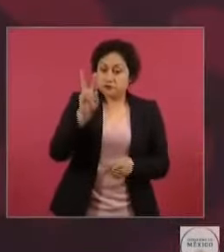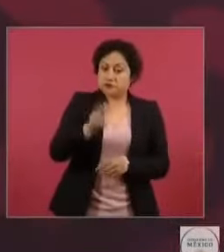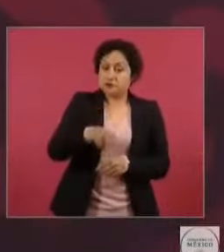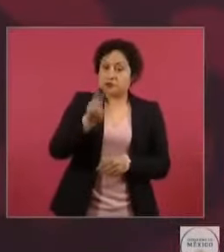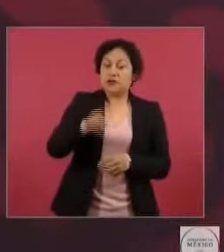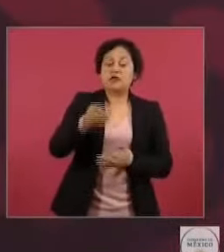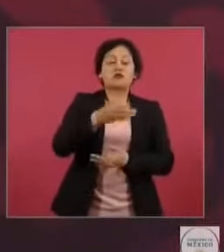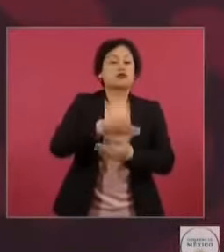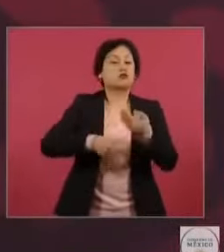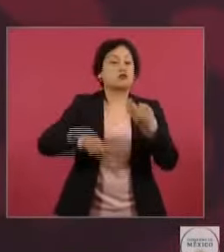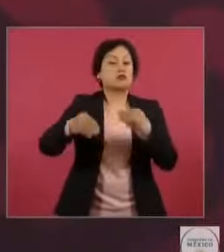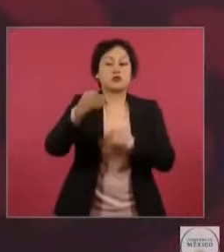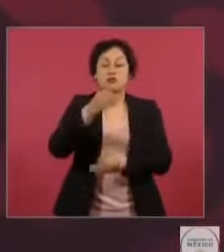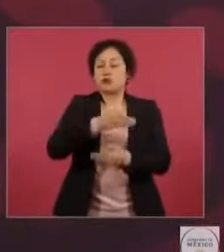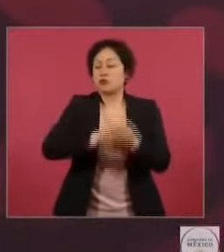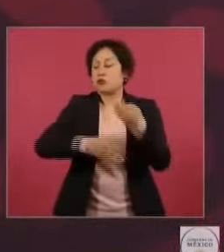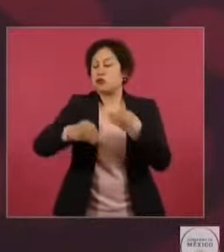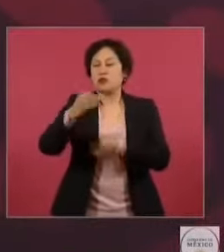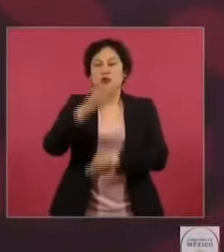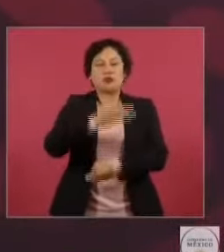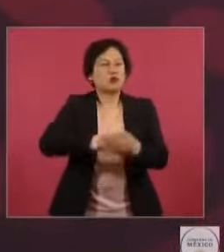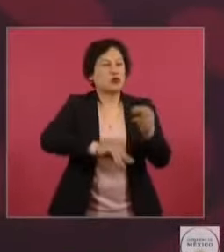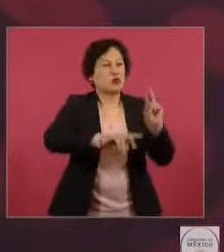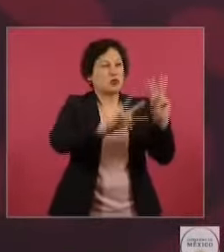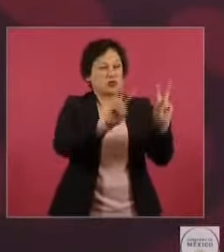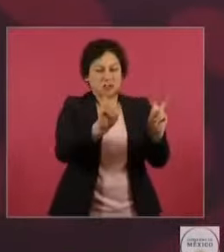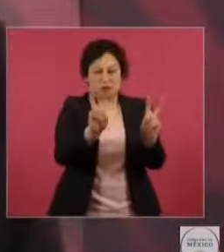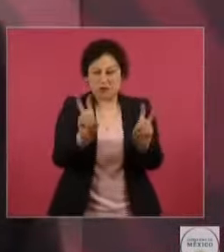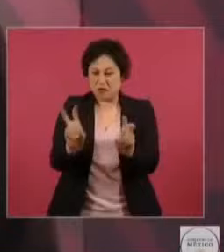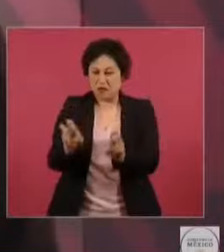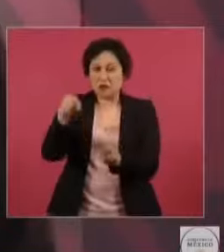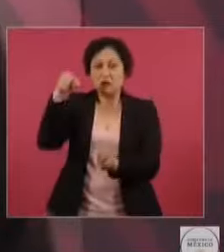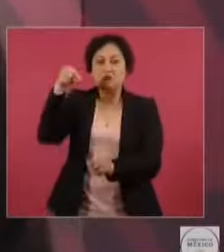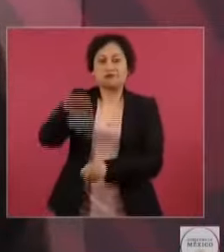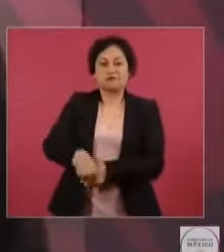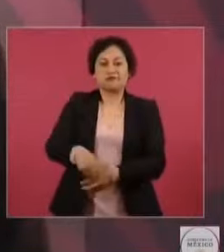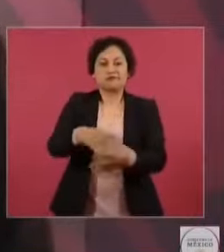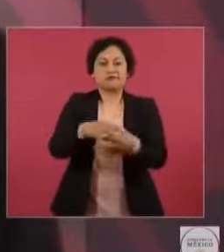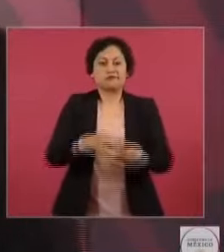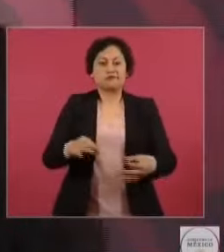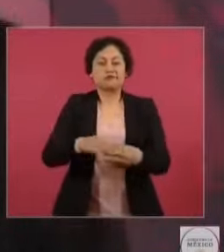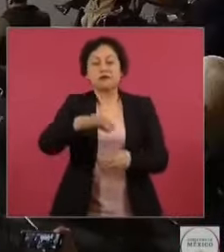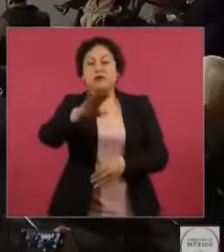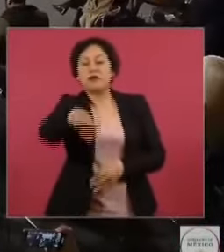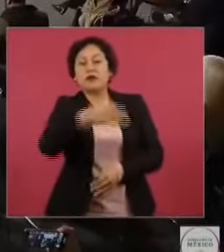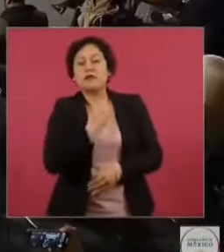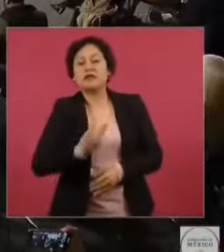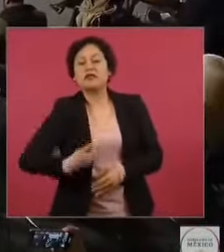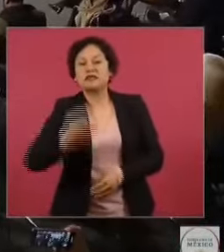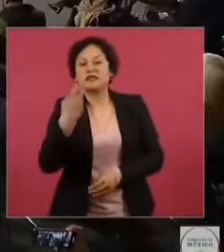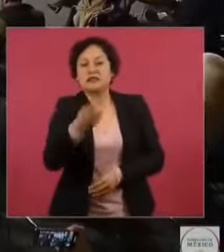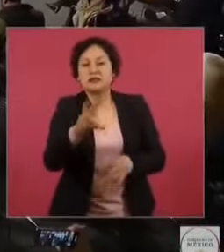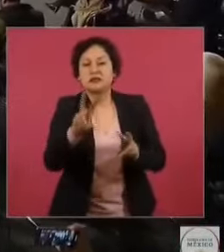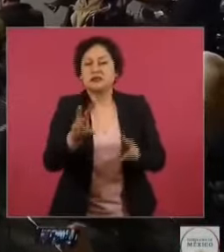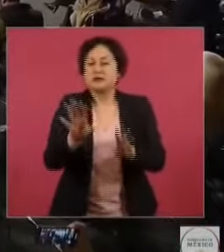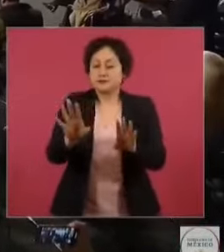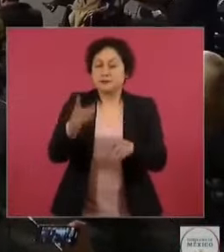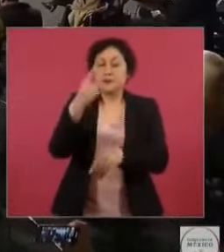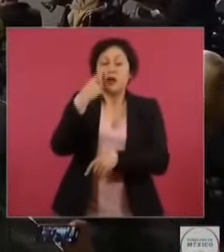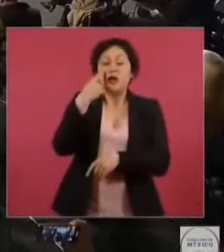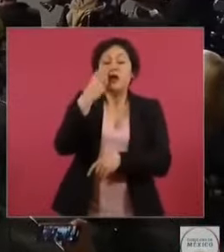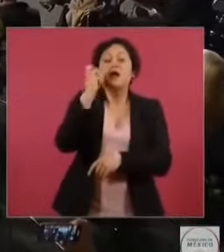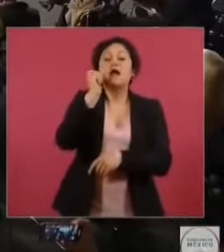mucha angustia que sus datos están puestos en internet y ellos viven en Nueva Italia, Michoacán, en Reynosa, Tamaulipas, en Huizcla,